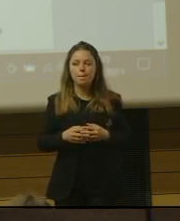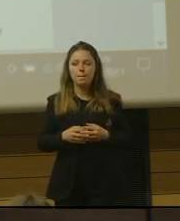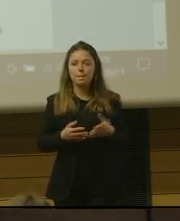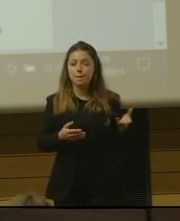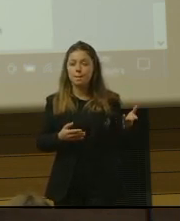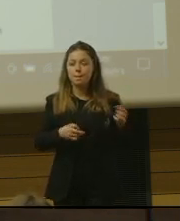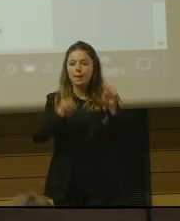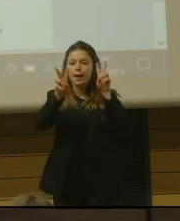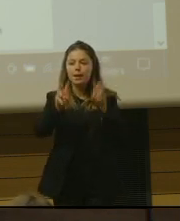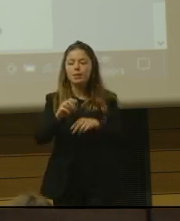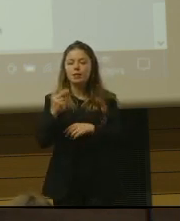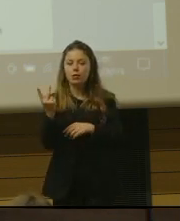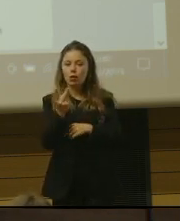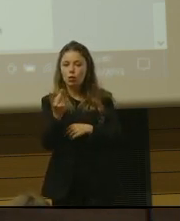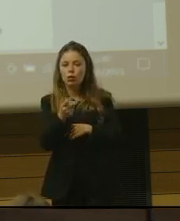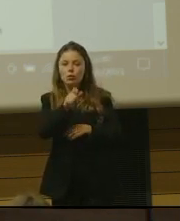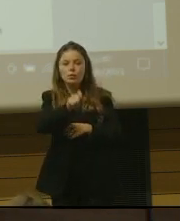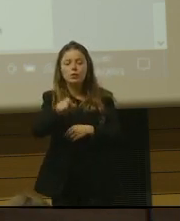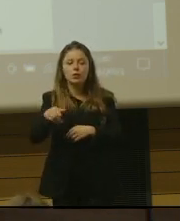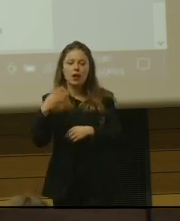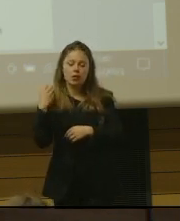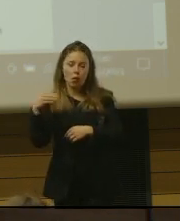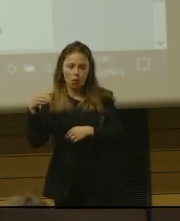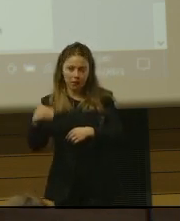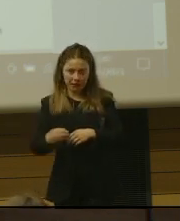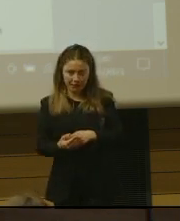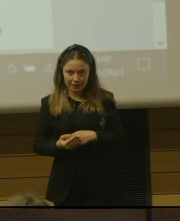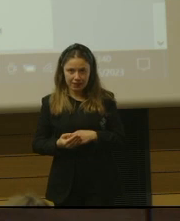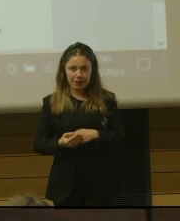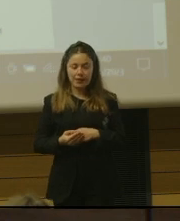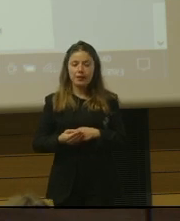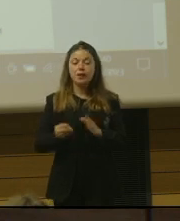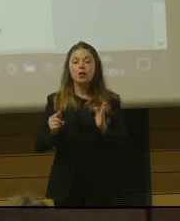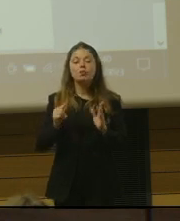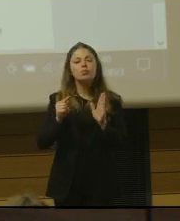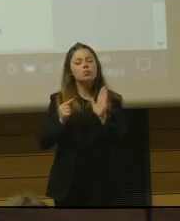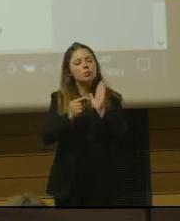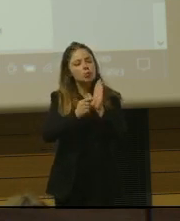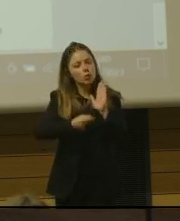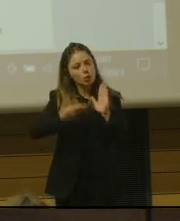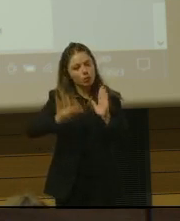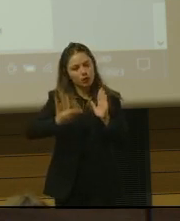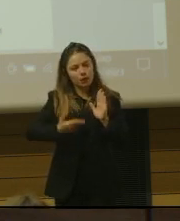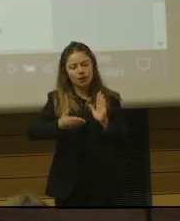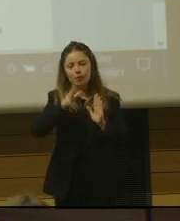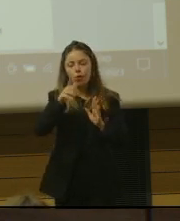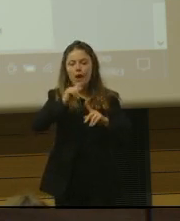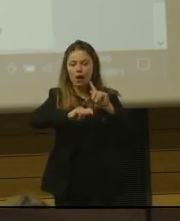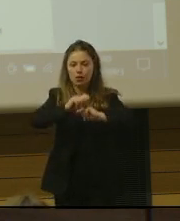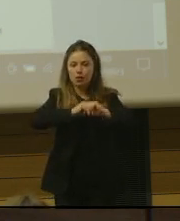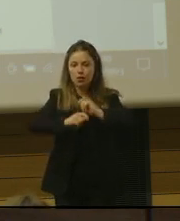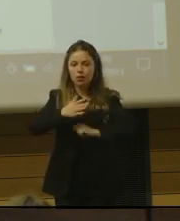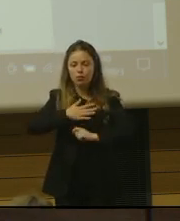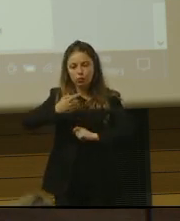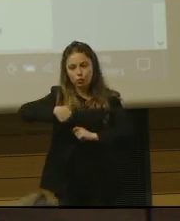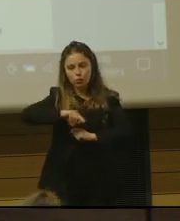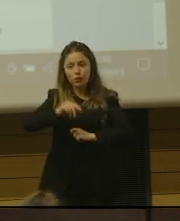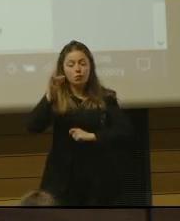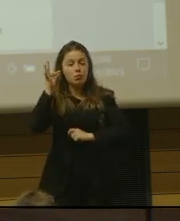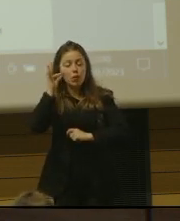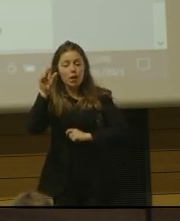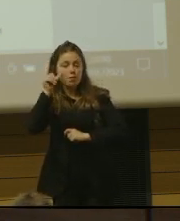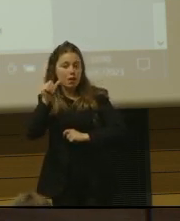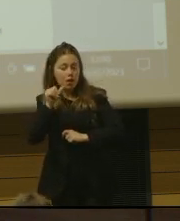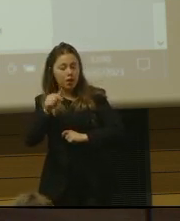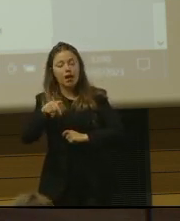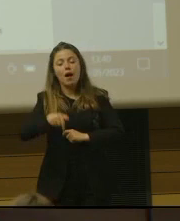los dos temas, que son los jóvenes. ¿Vale? Un punto muy importante, porque tanto en vuestra asociación como Mujeres Embarazadas, pues